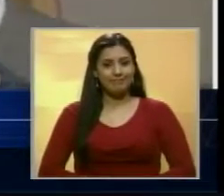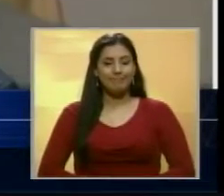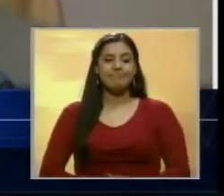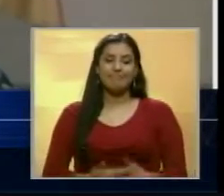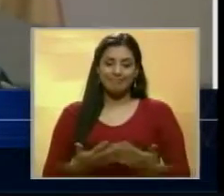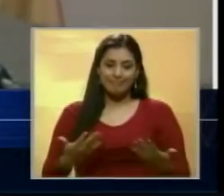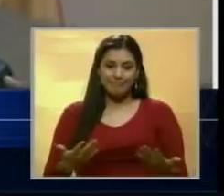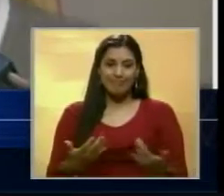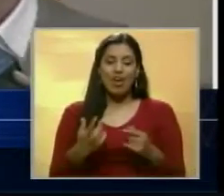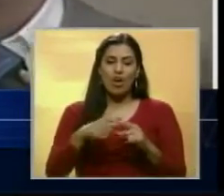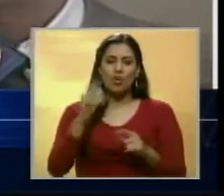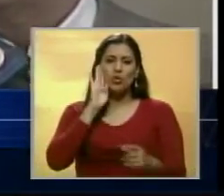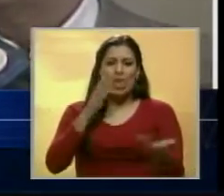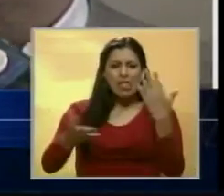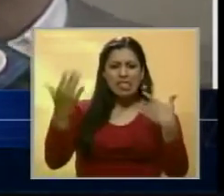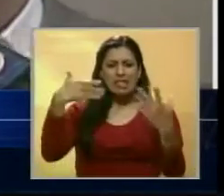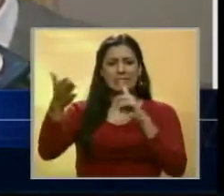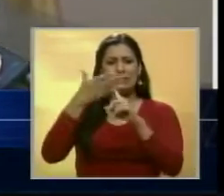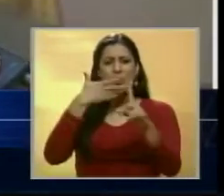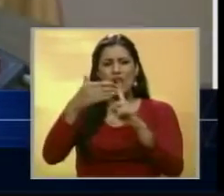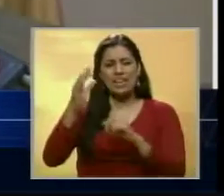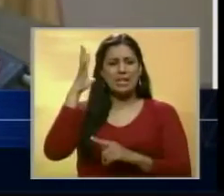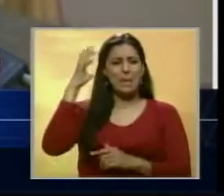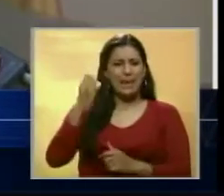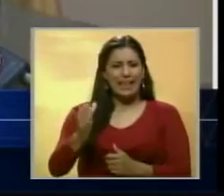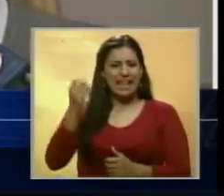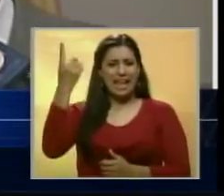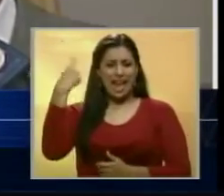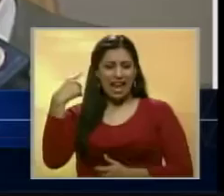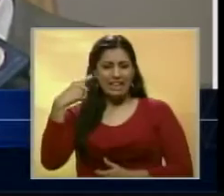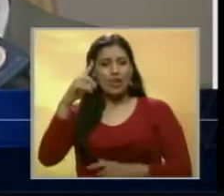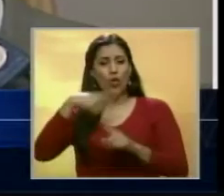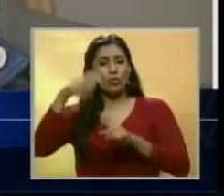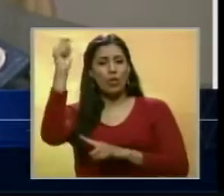con saqueos, intentos de saqueos, hay violencia, como ayer sucedió